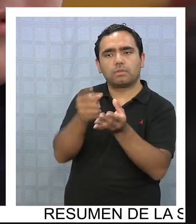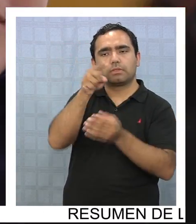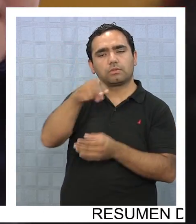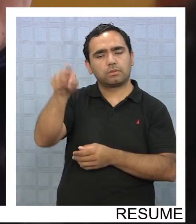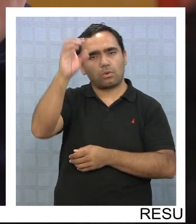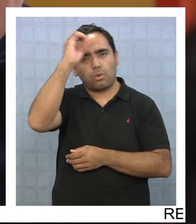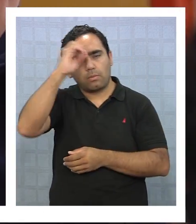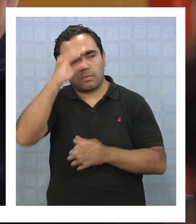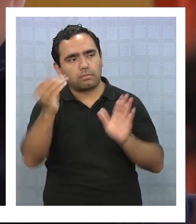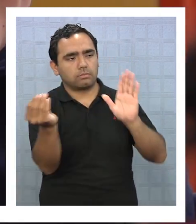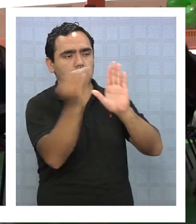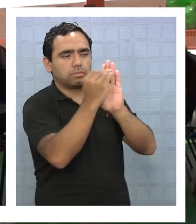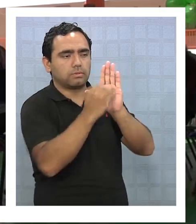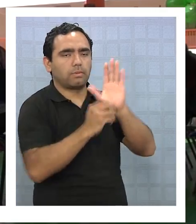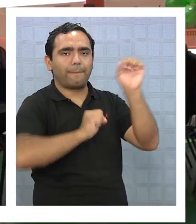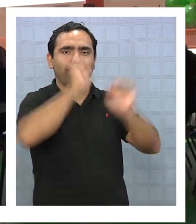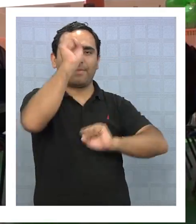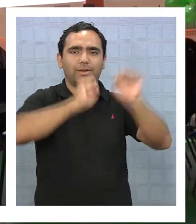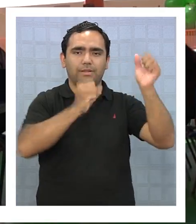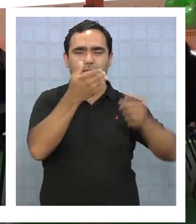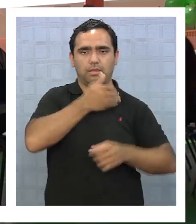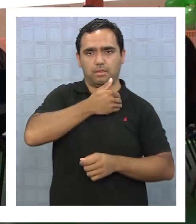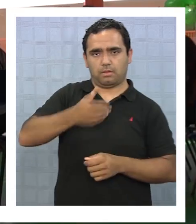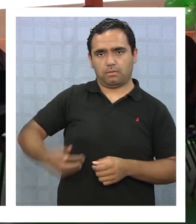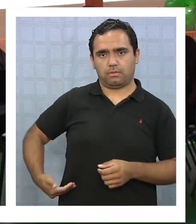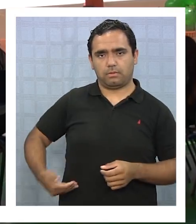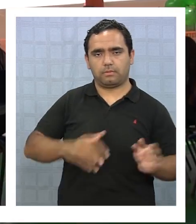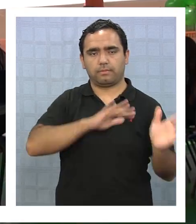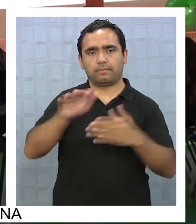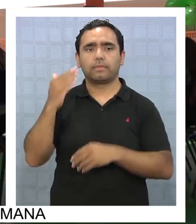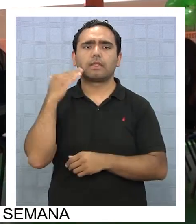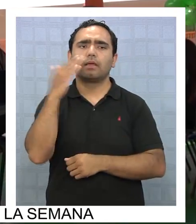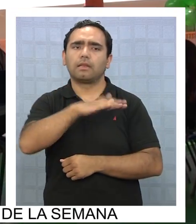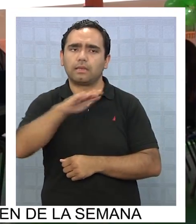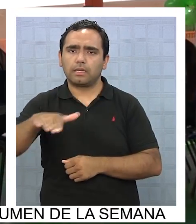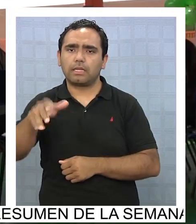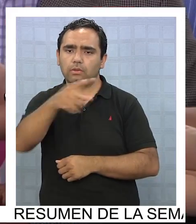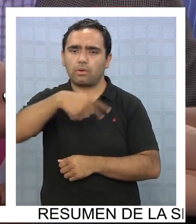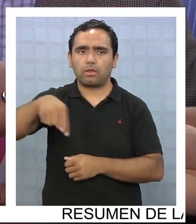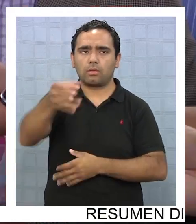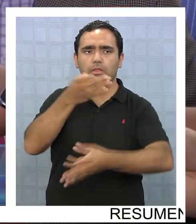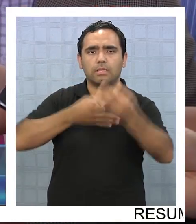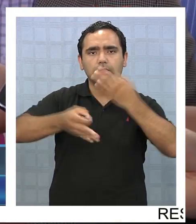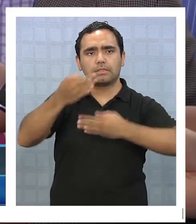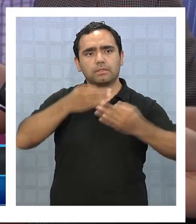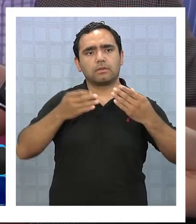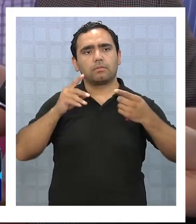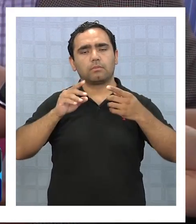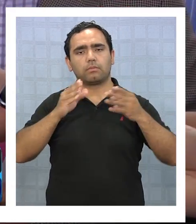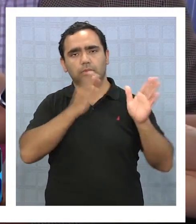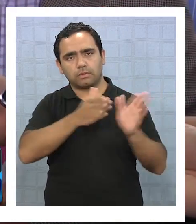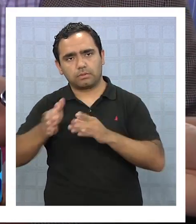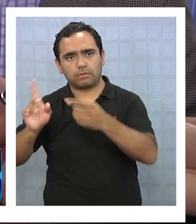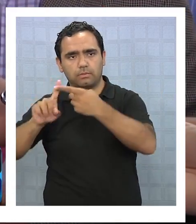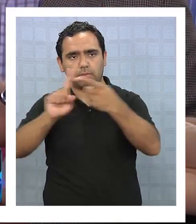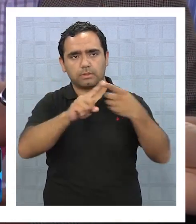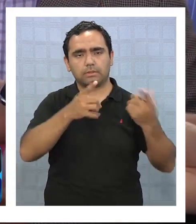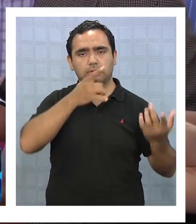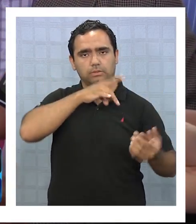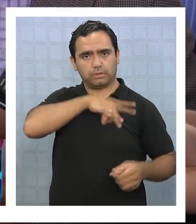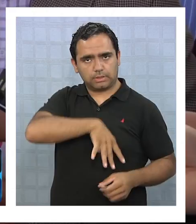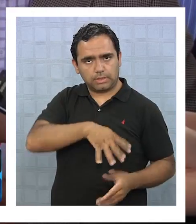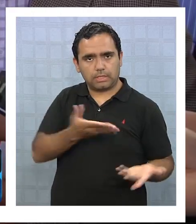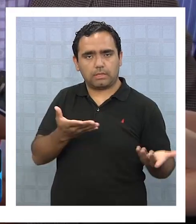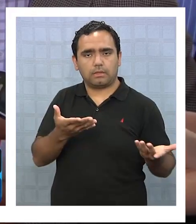de vista en las futuras políticas de gobierno. Lo que los niños nos puedan decir en este proceso de participación a lo largo de todo Chile